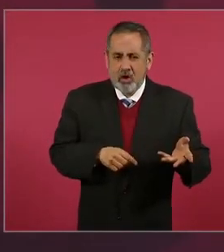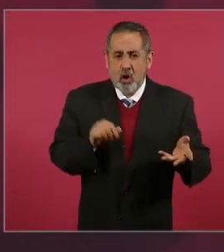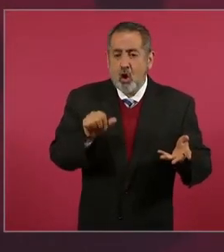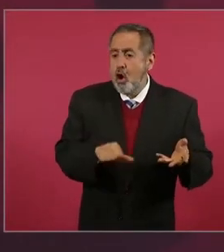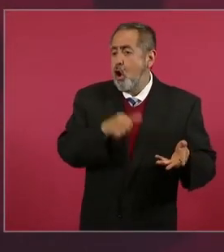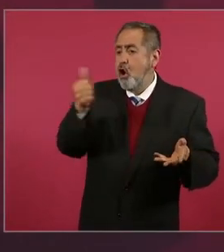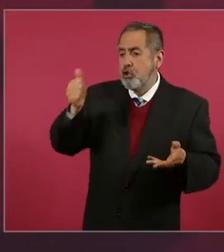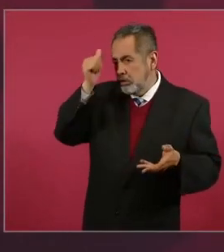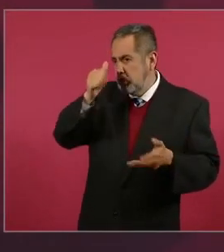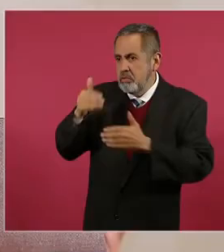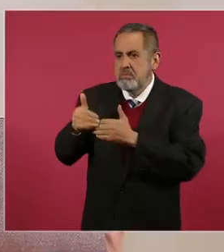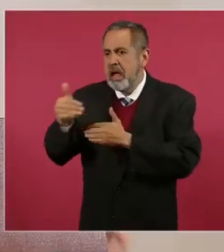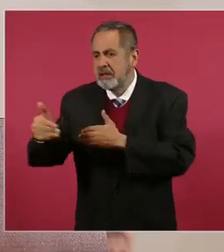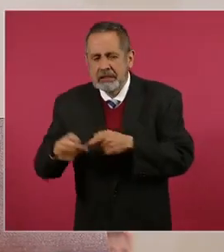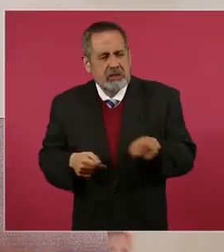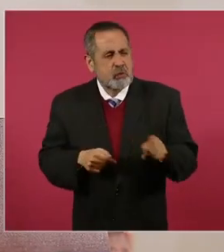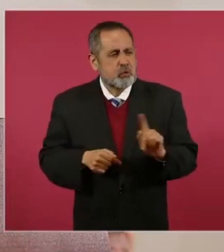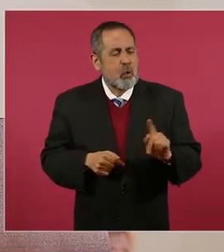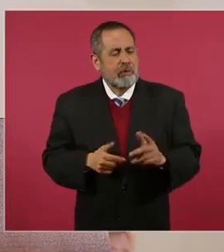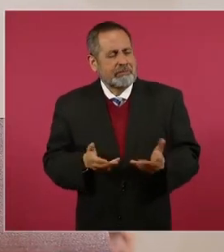otro sacerdote.